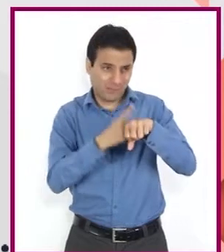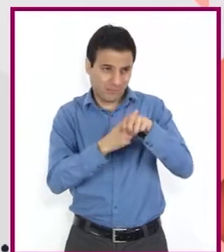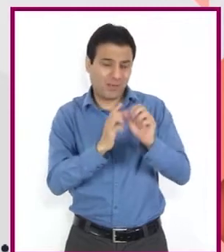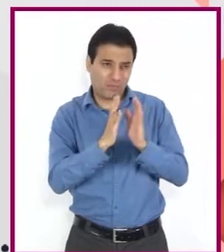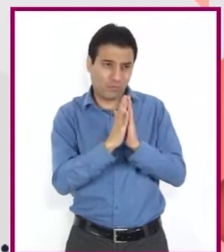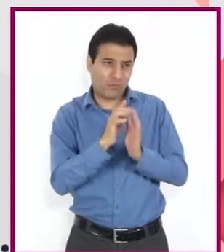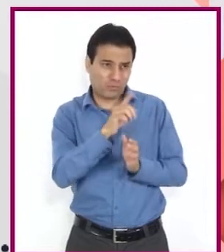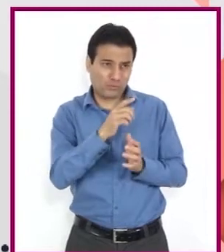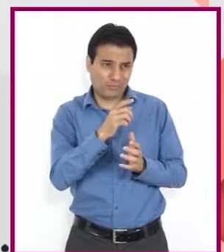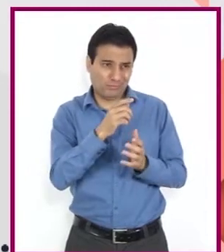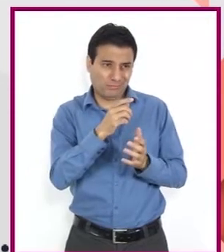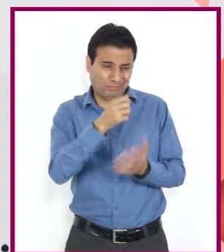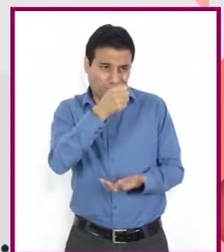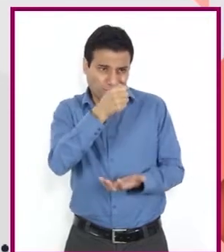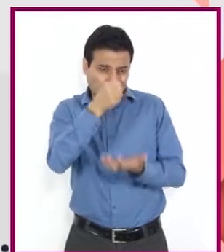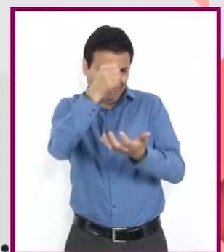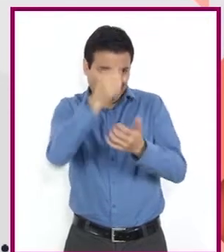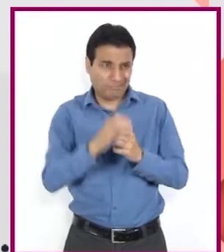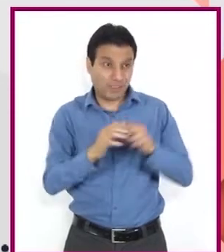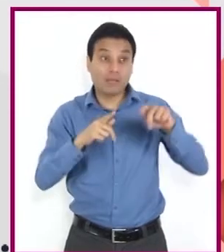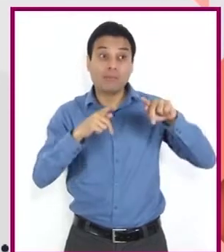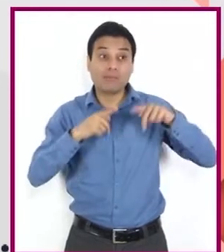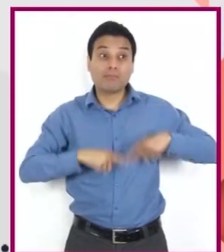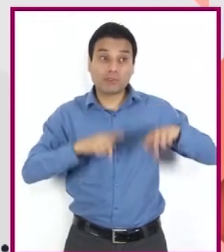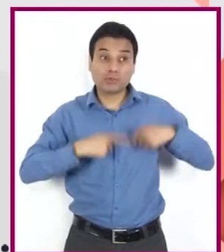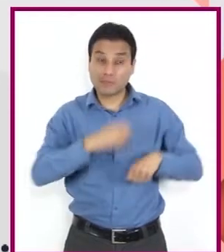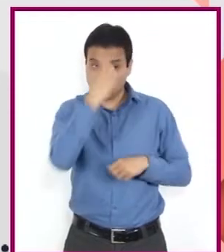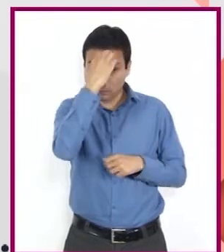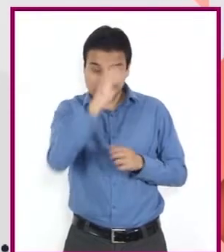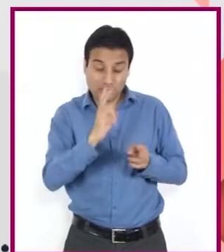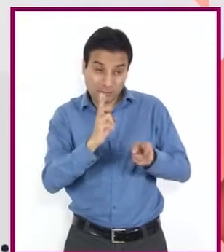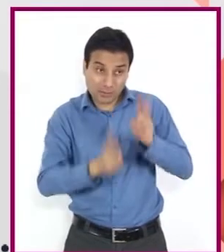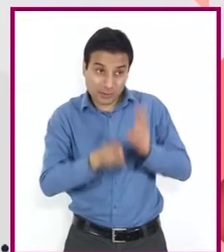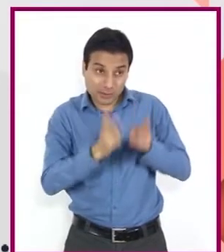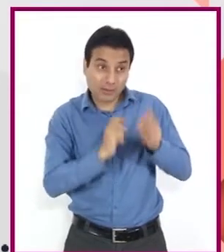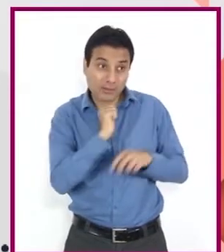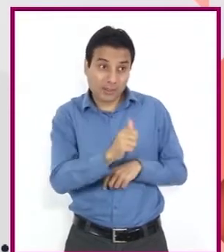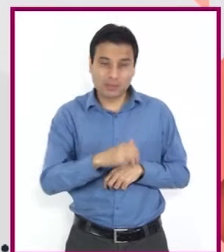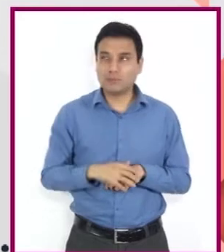No te detengas a hablar con extraños. ¡Sí, mamá!